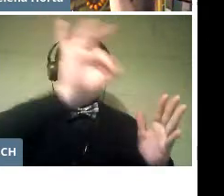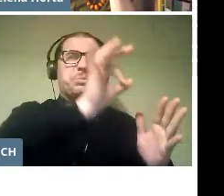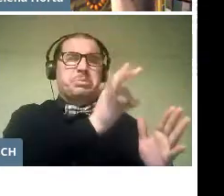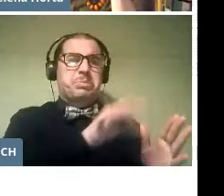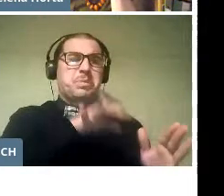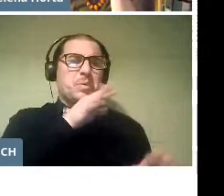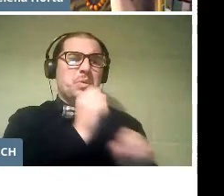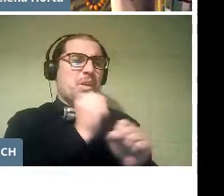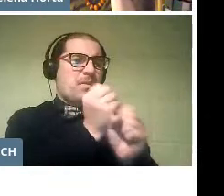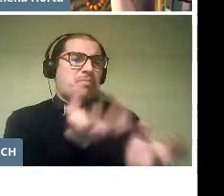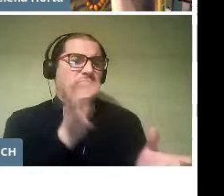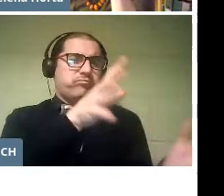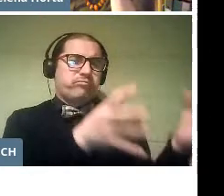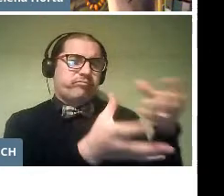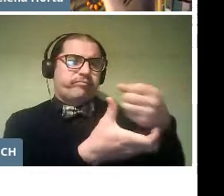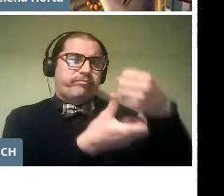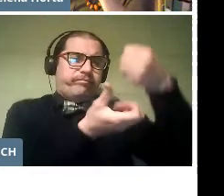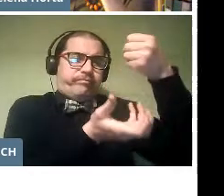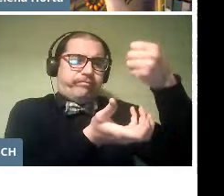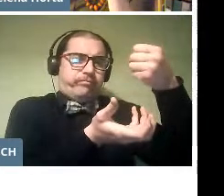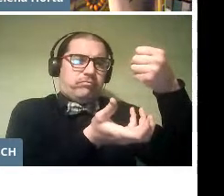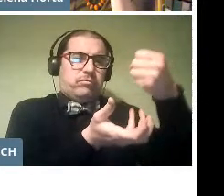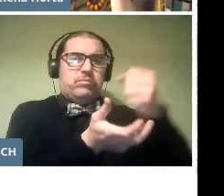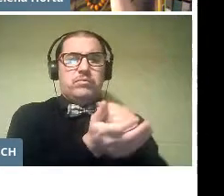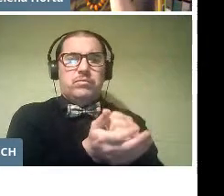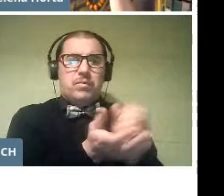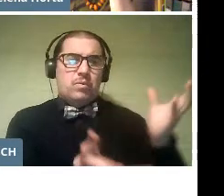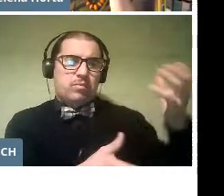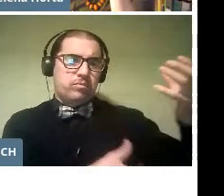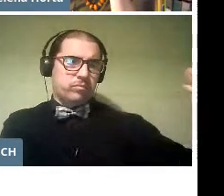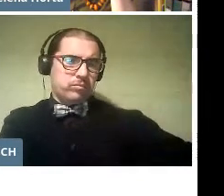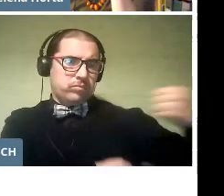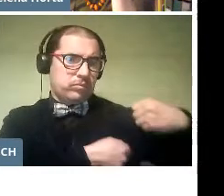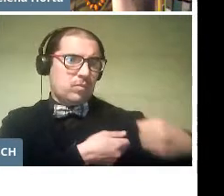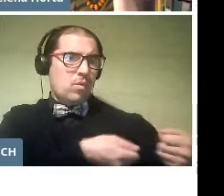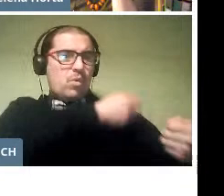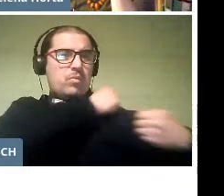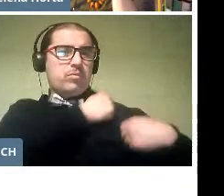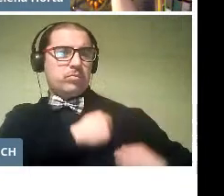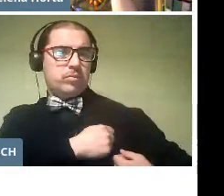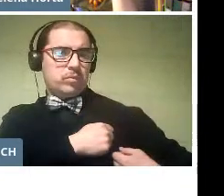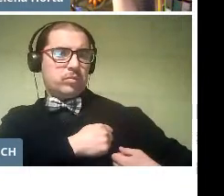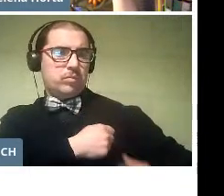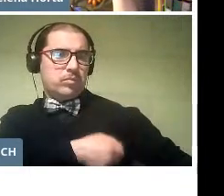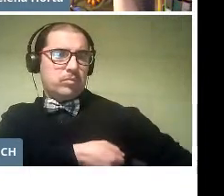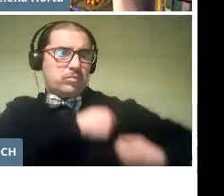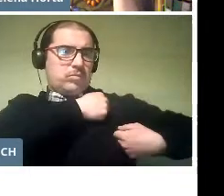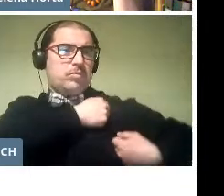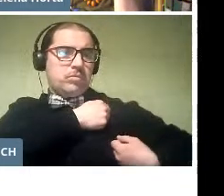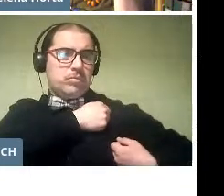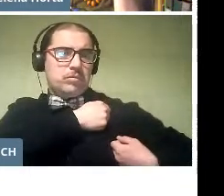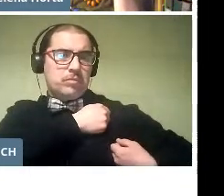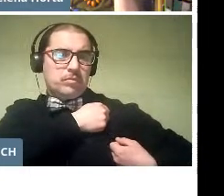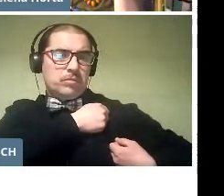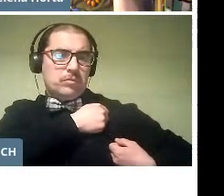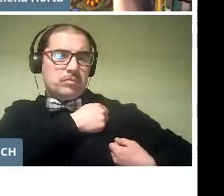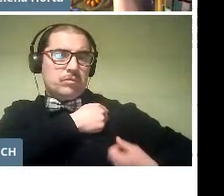como es en el caso de la bolsa chuspa que tenemos a la derecha, que es